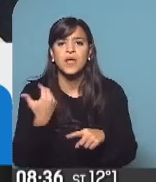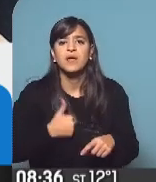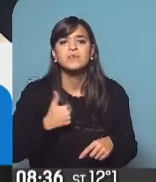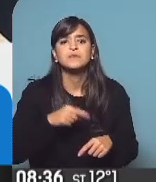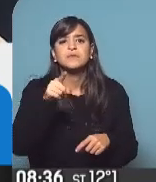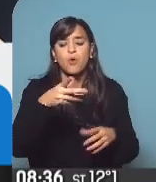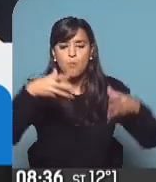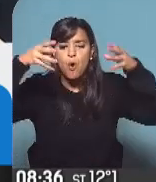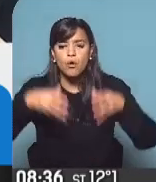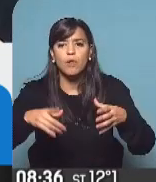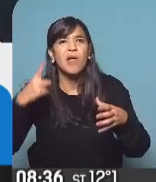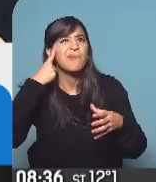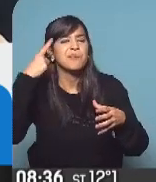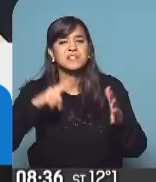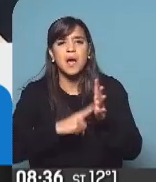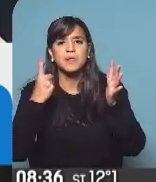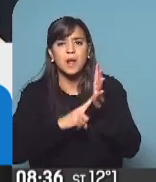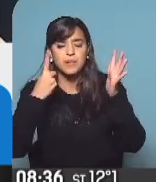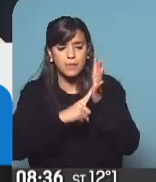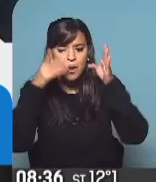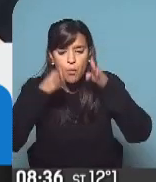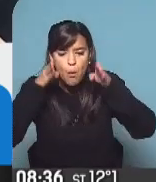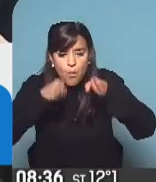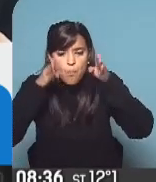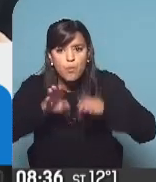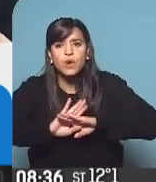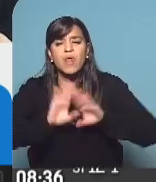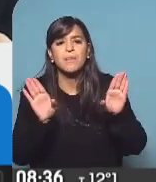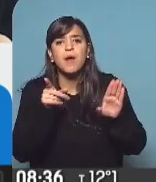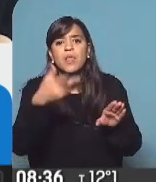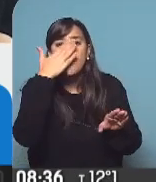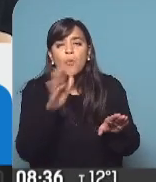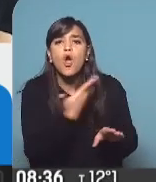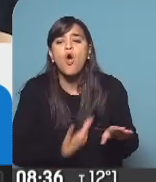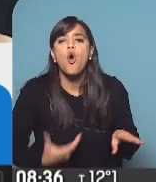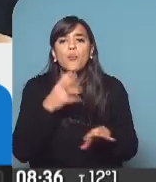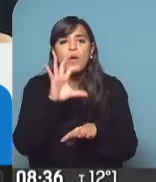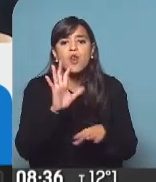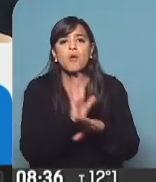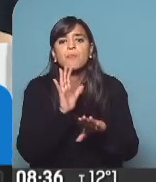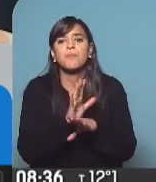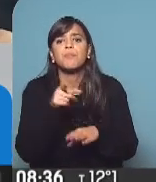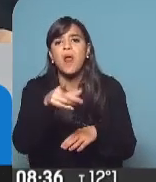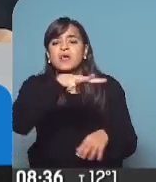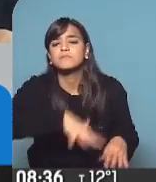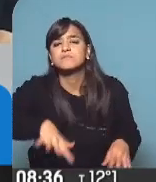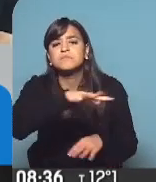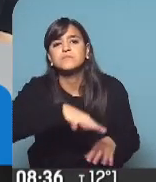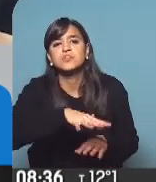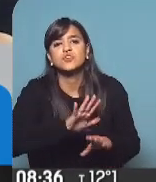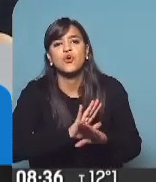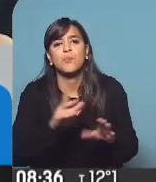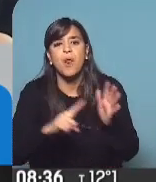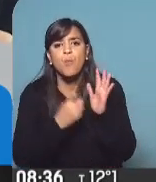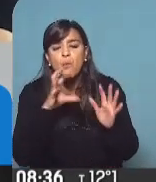se les con urbanizar la mente a muchos los dirigentes es importante de la política que puede terminan gobernando para las secciones electores de la provincia de buenos